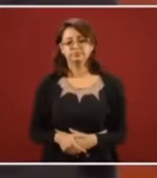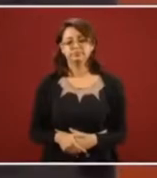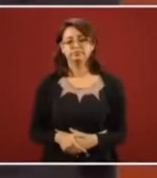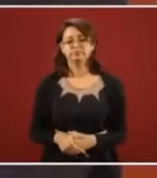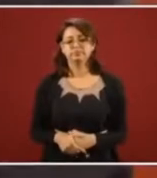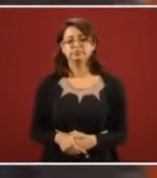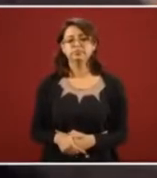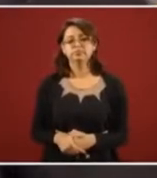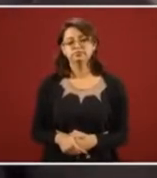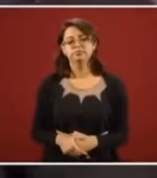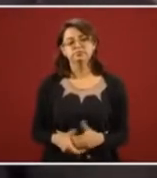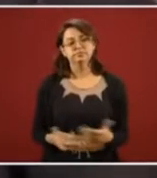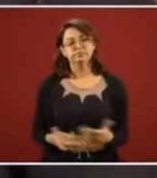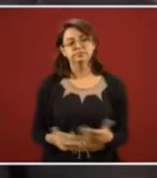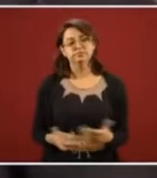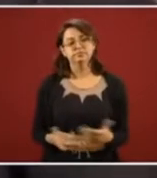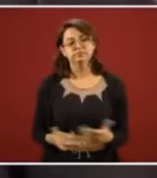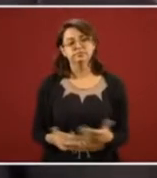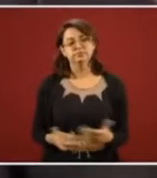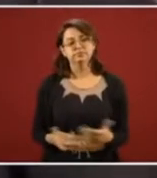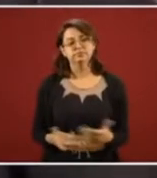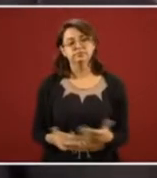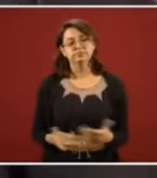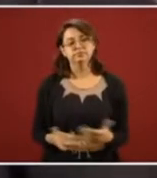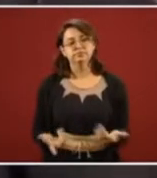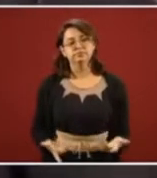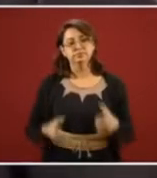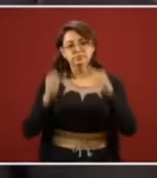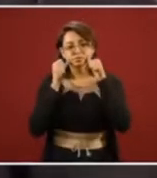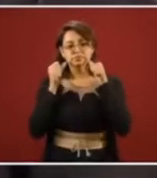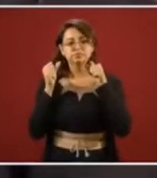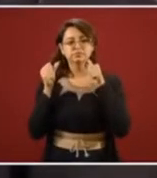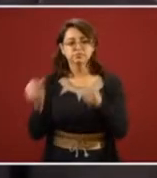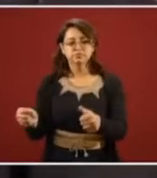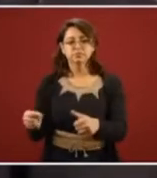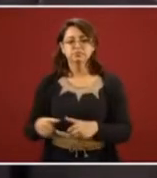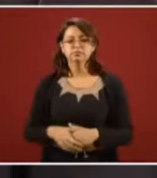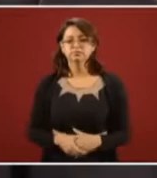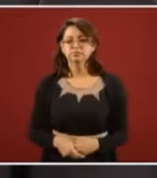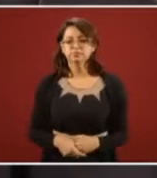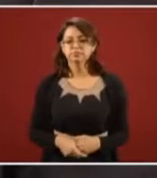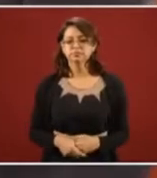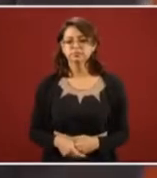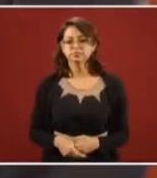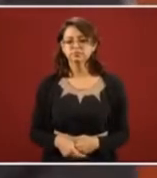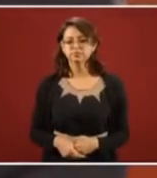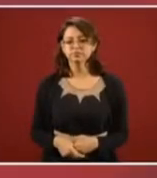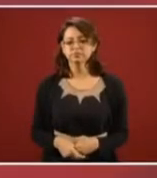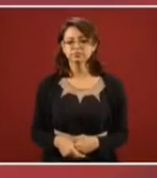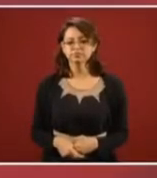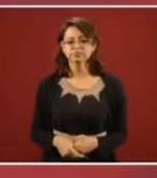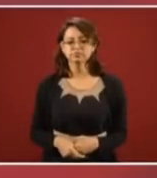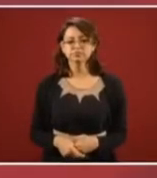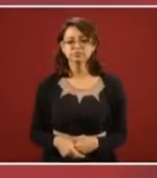para entender el asunto en el centro de merlo yo